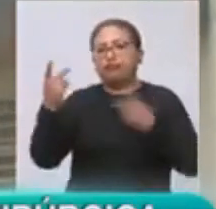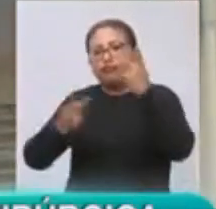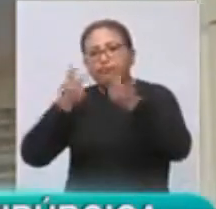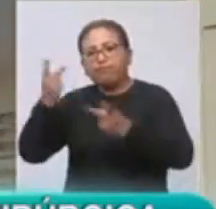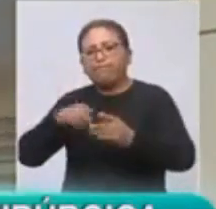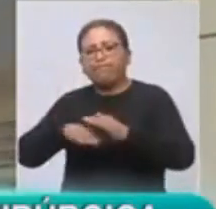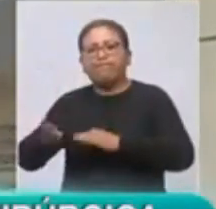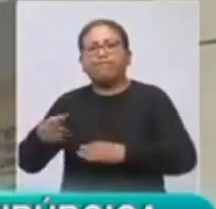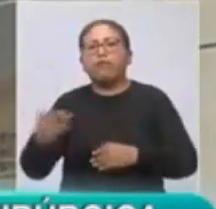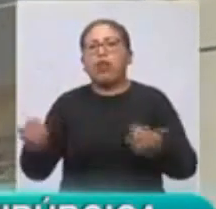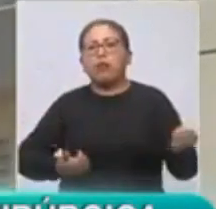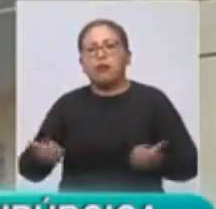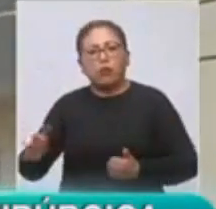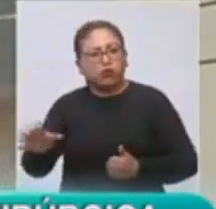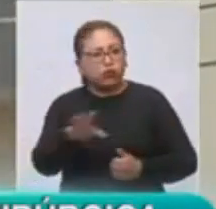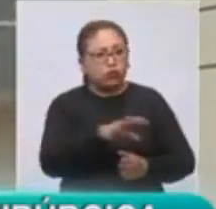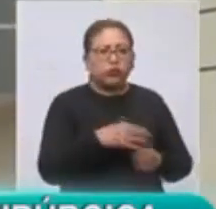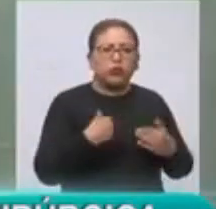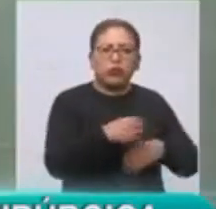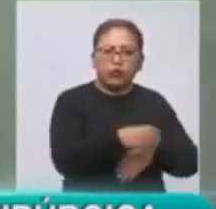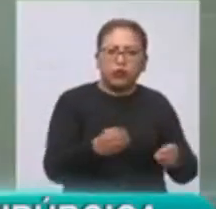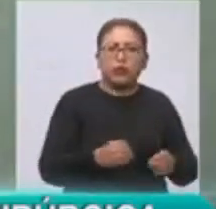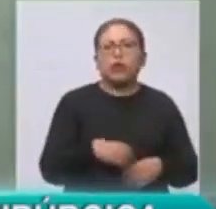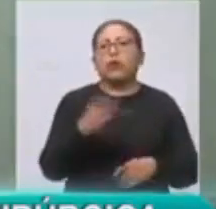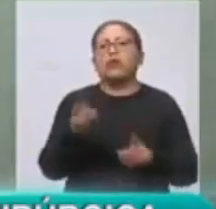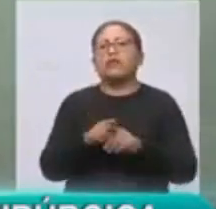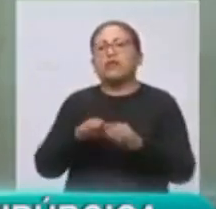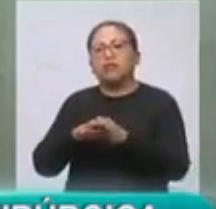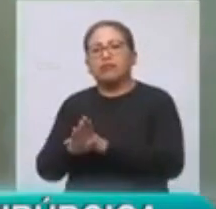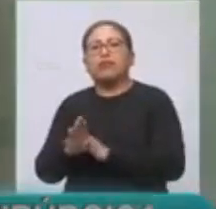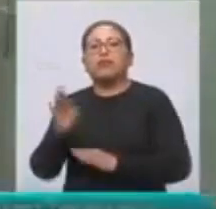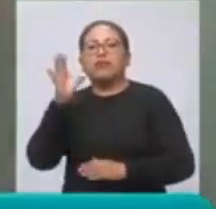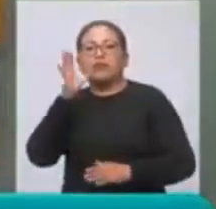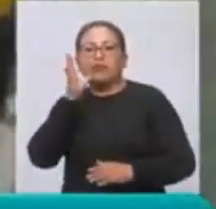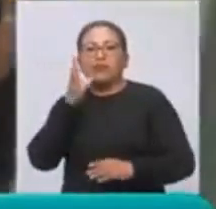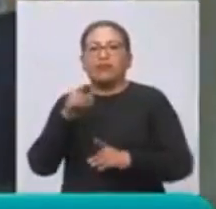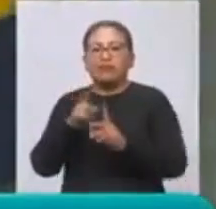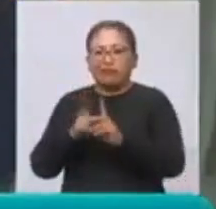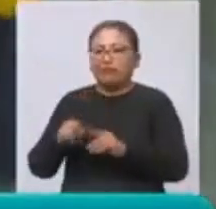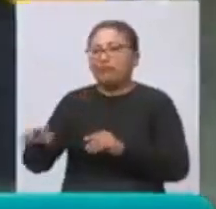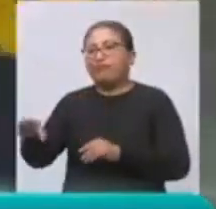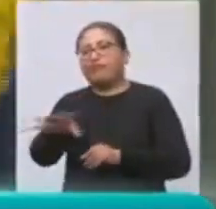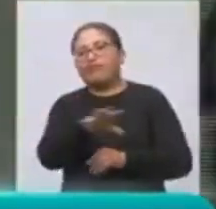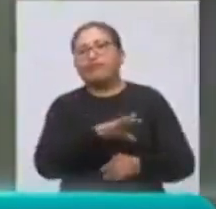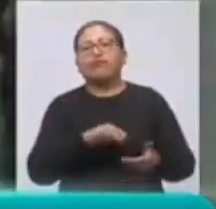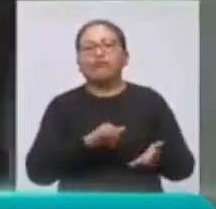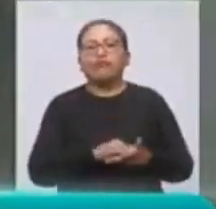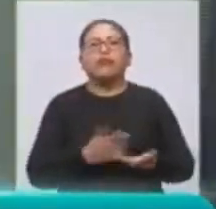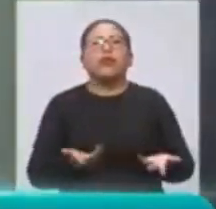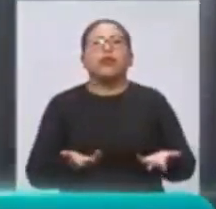donde contiene el área administrativa, también existe un área de internación, maternidad, nutrición, servicios generales